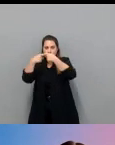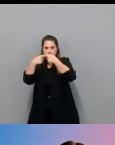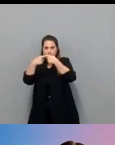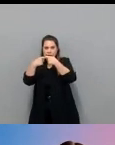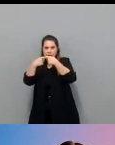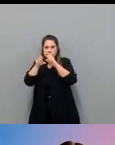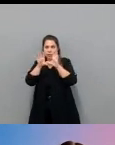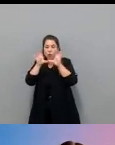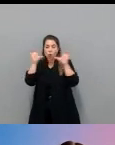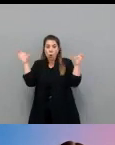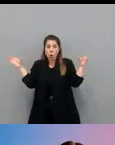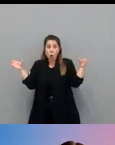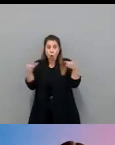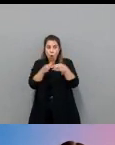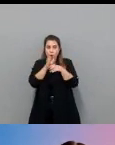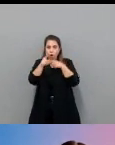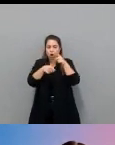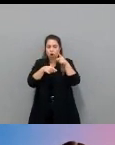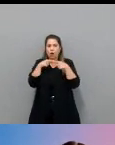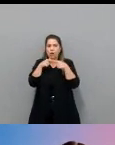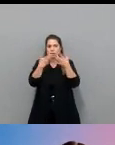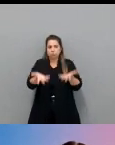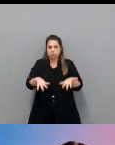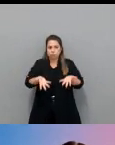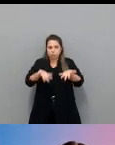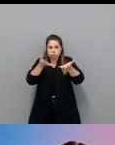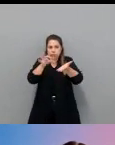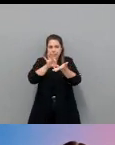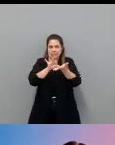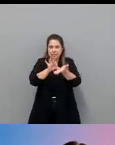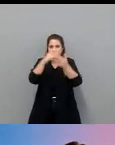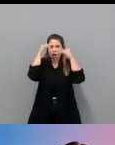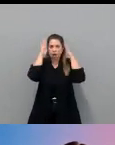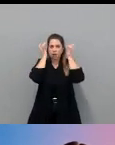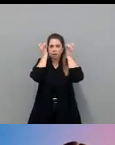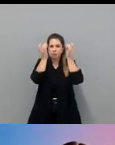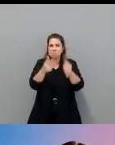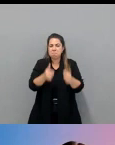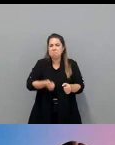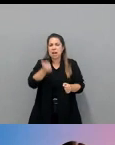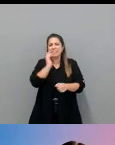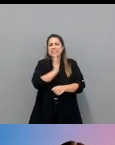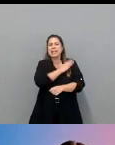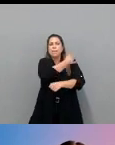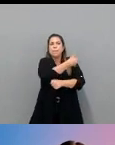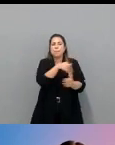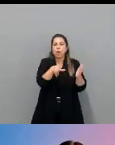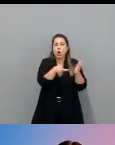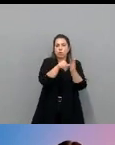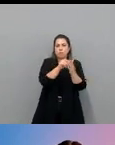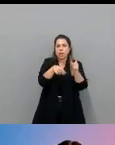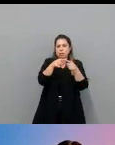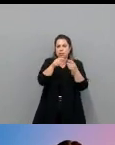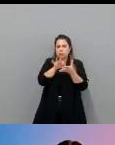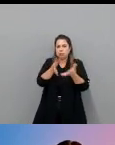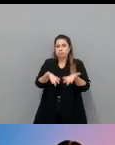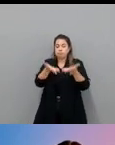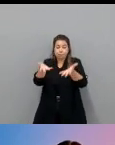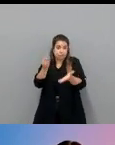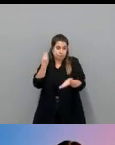para llevar a cabo servicios de atención temprana más de proximidad, donde poder prestar este servicio. Pero ya digo, es que sigue